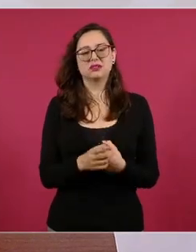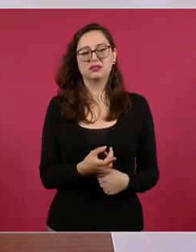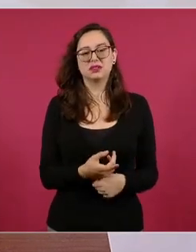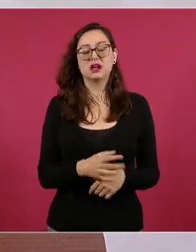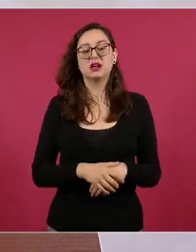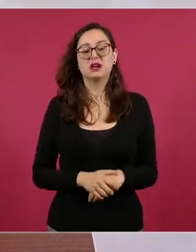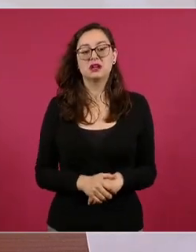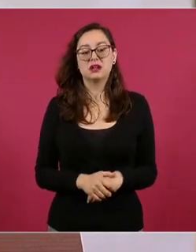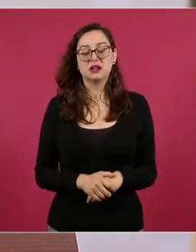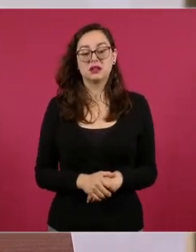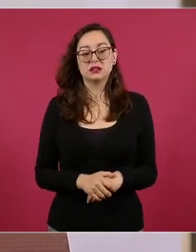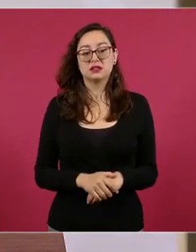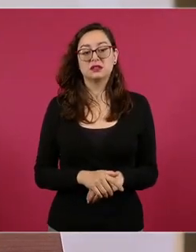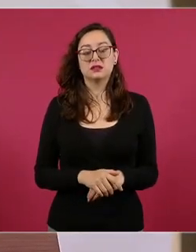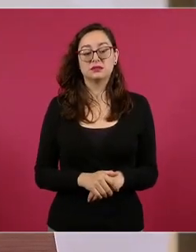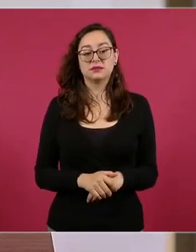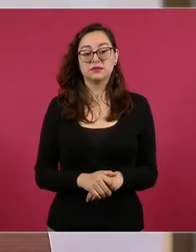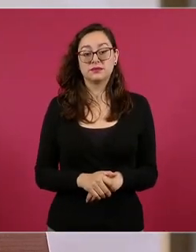de Calderón,